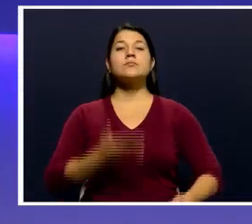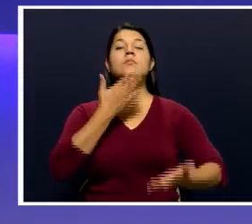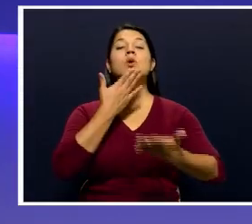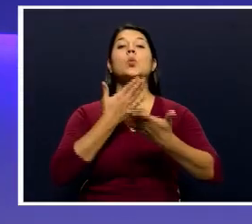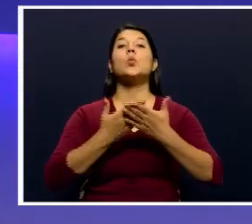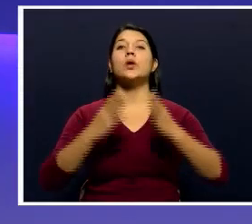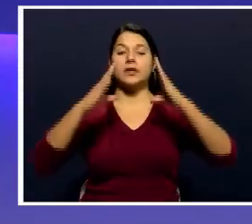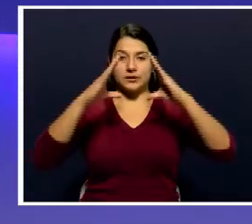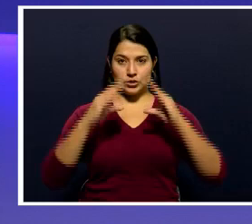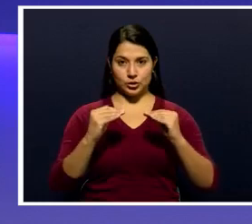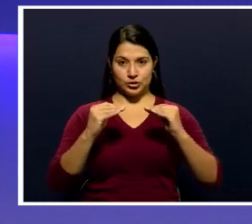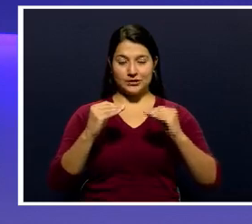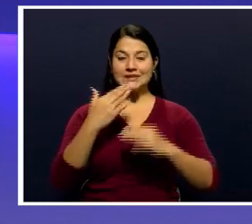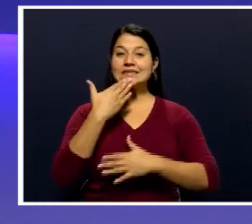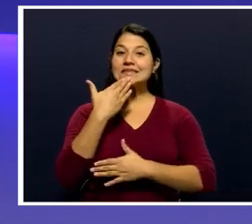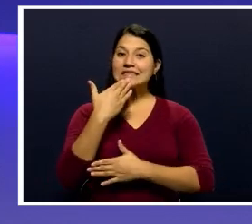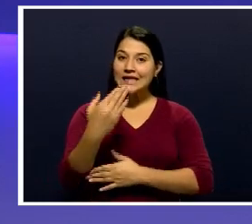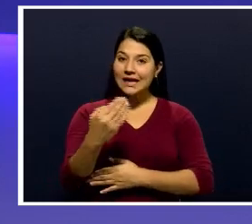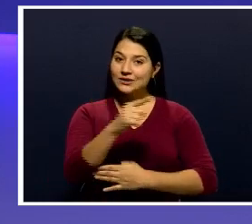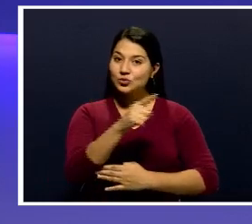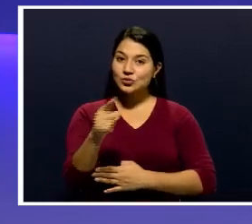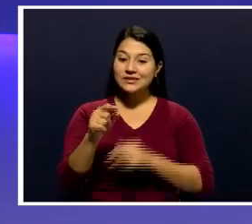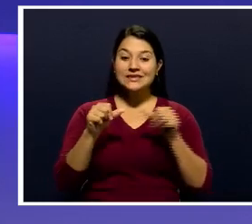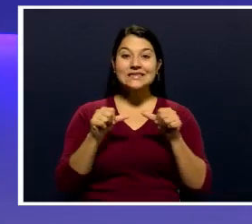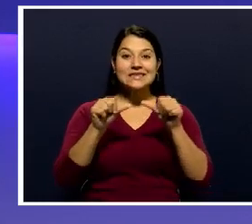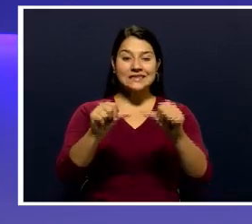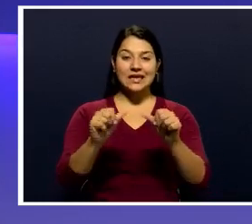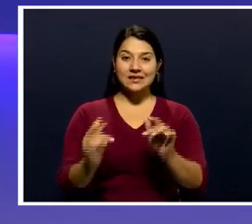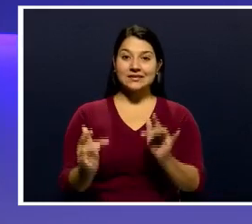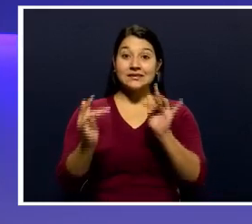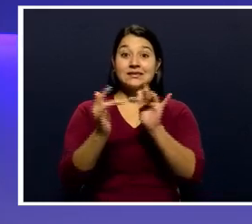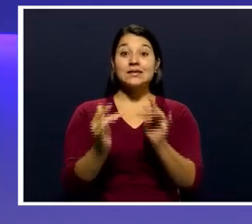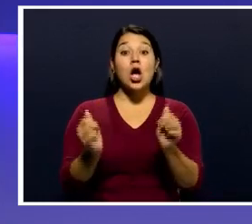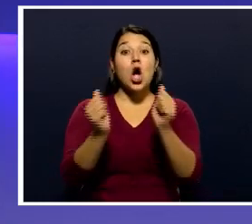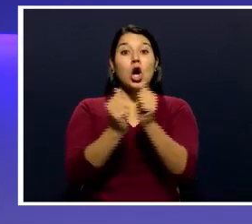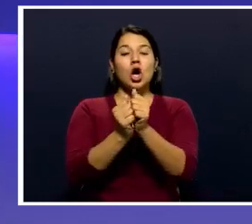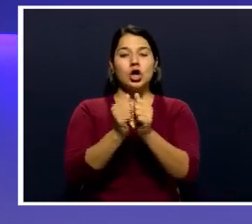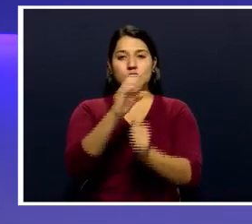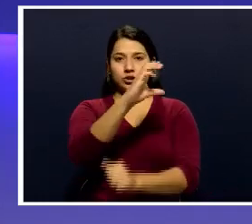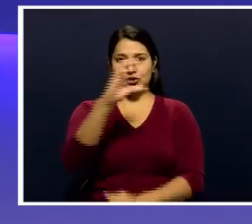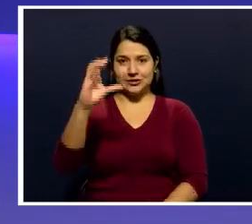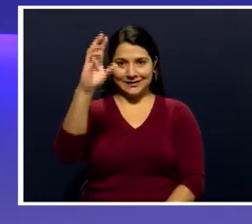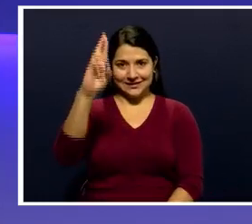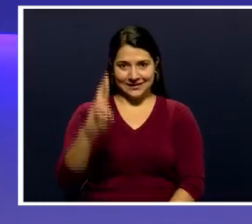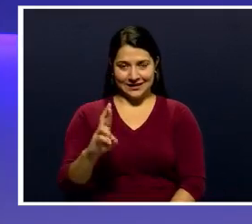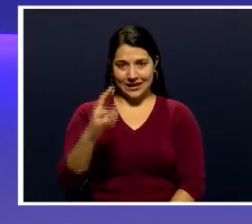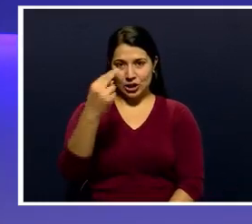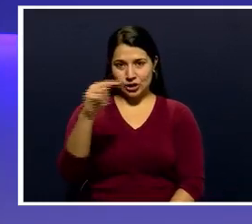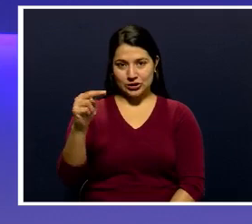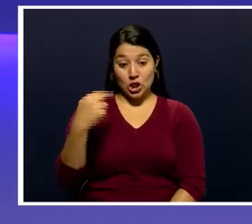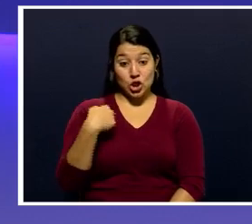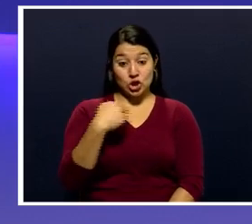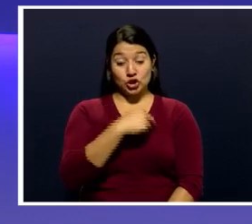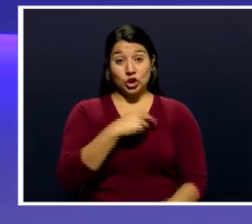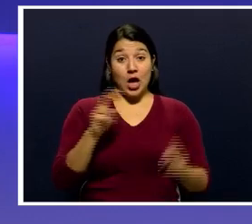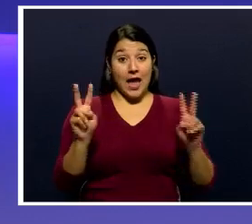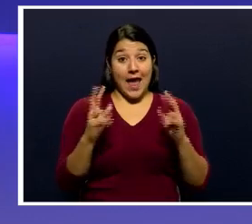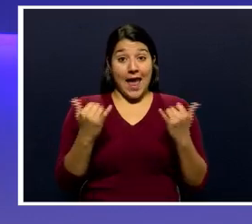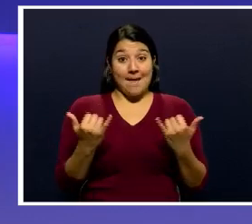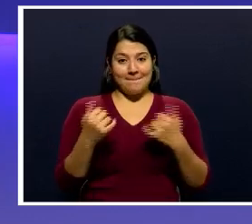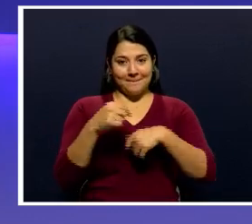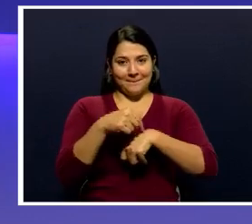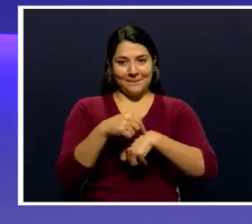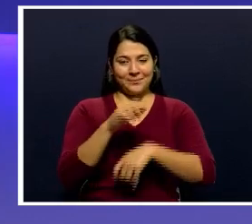Muy buenas noches, gracias por continuar conectados a la señal de Costa Rica Noticias. Estamos en vivo a